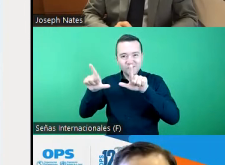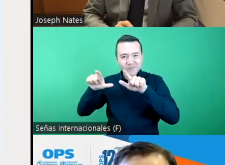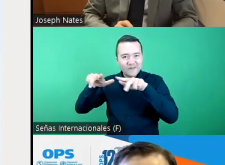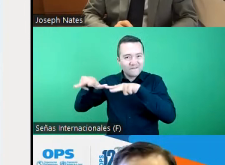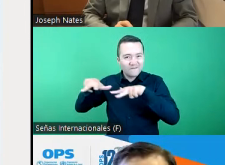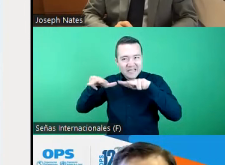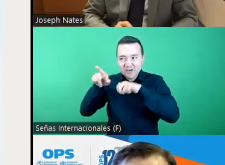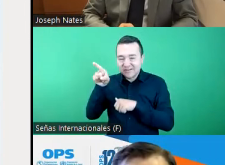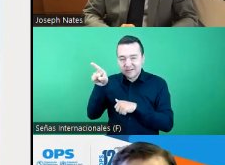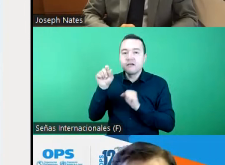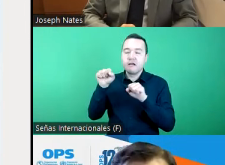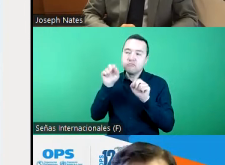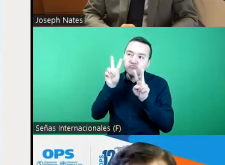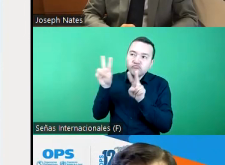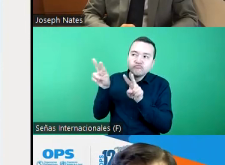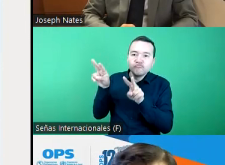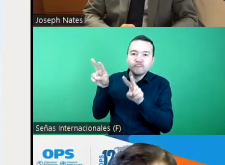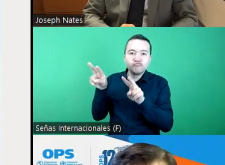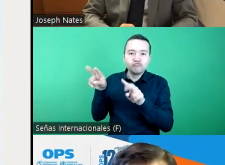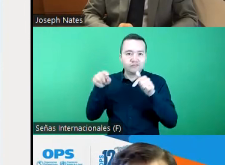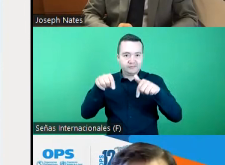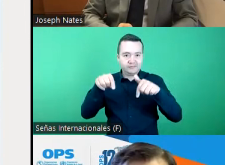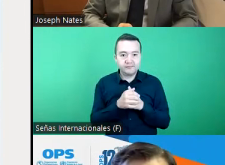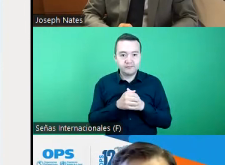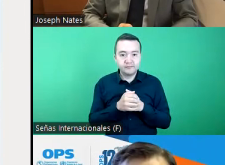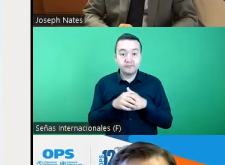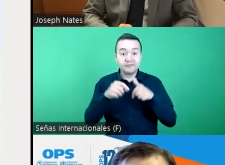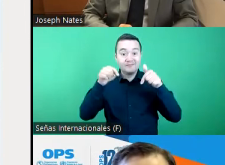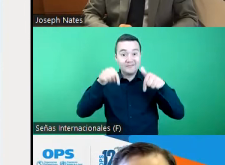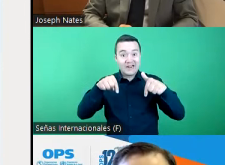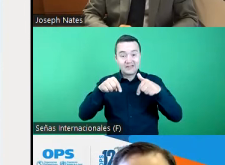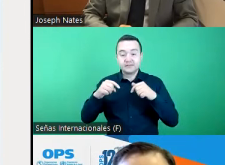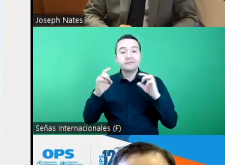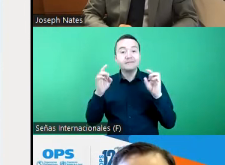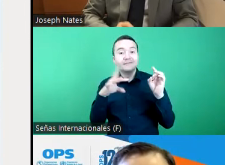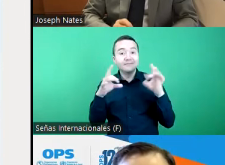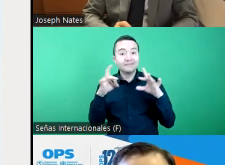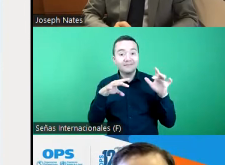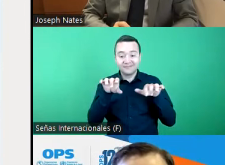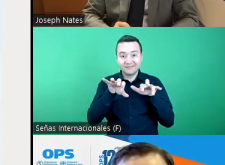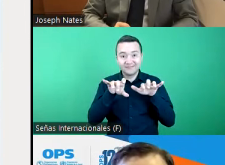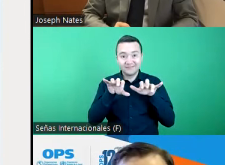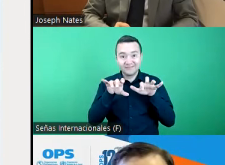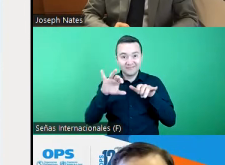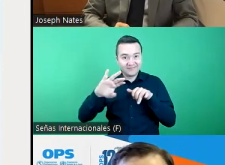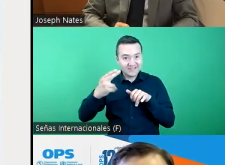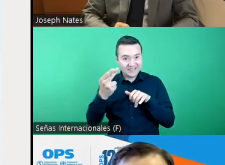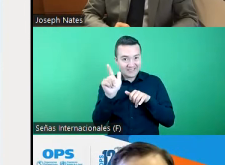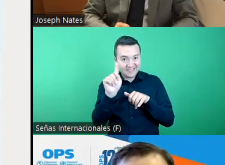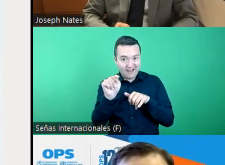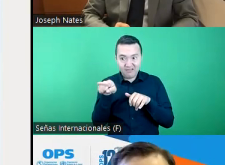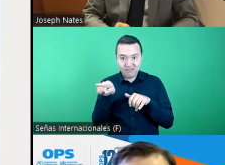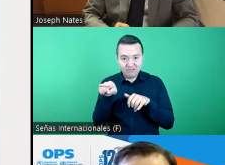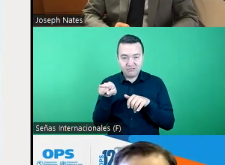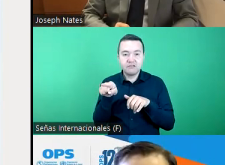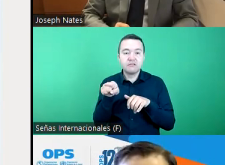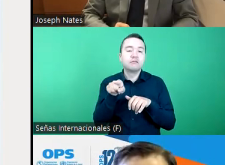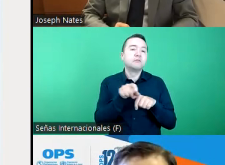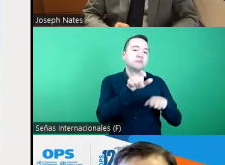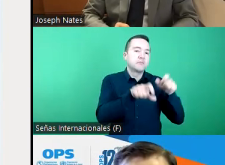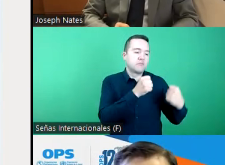pueden encontrar y dan los colegas de apoyo de comunicaciones que incluyan el enlace a el